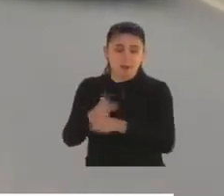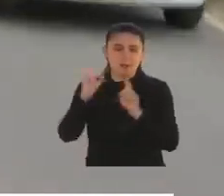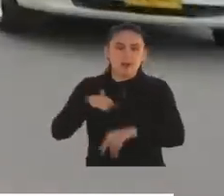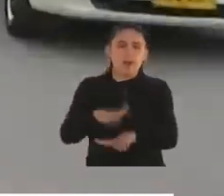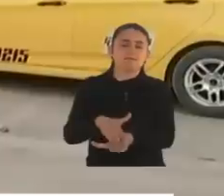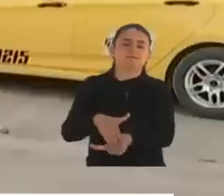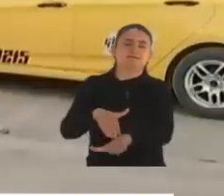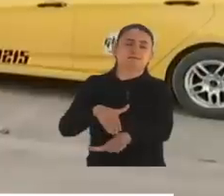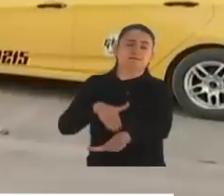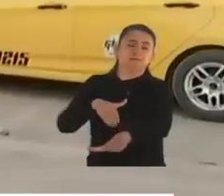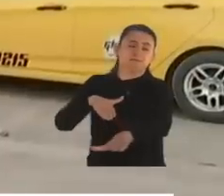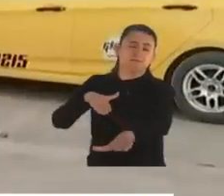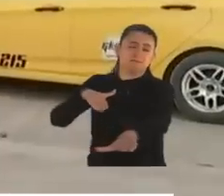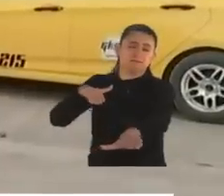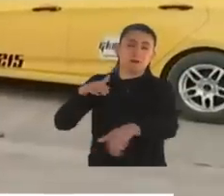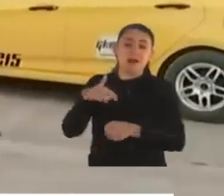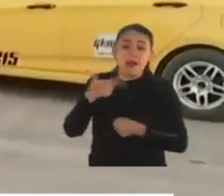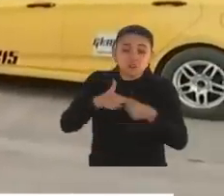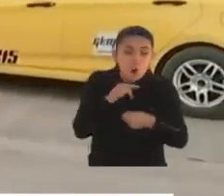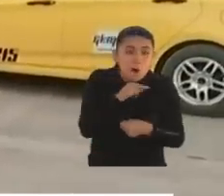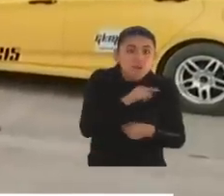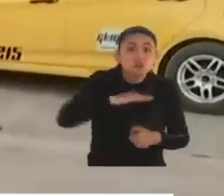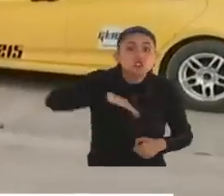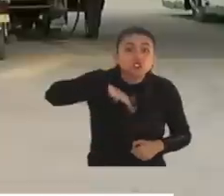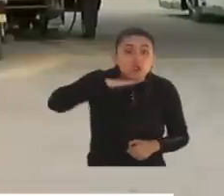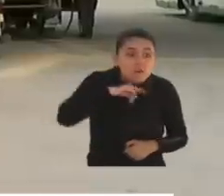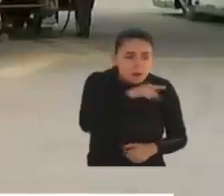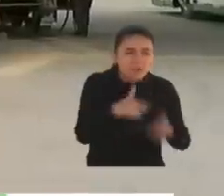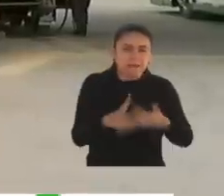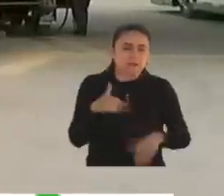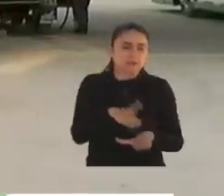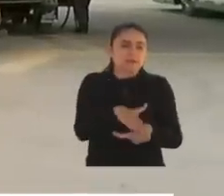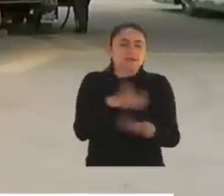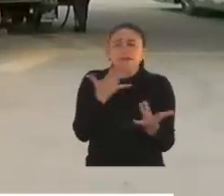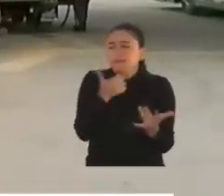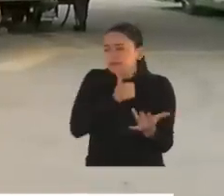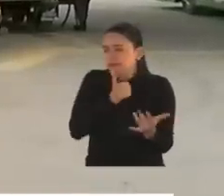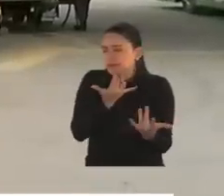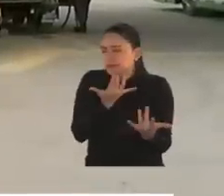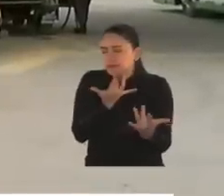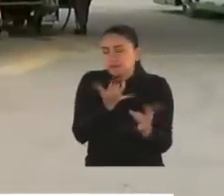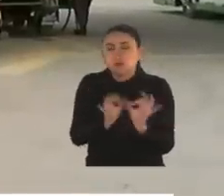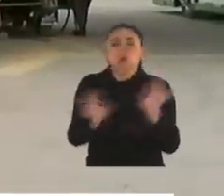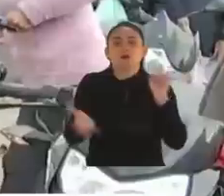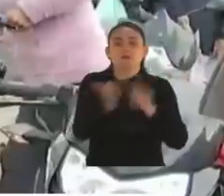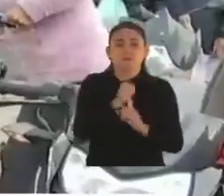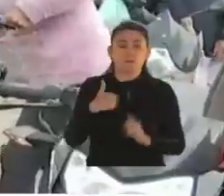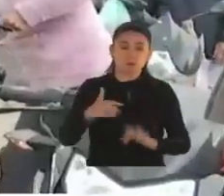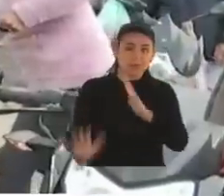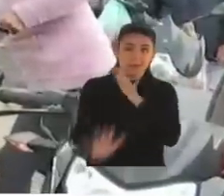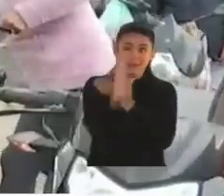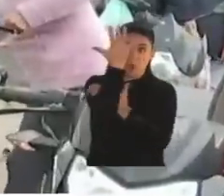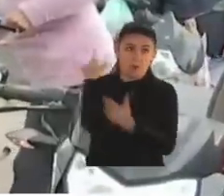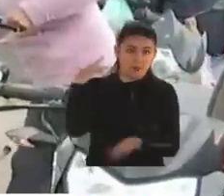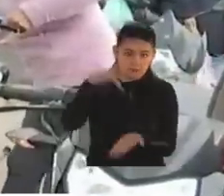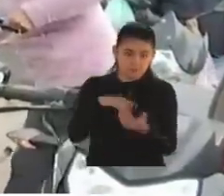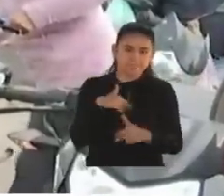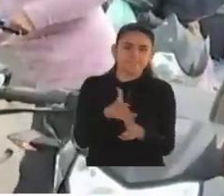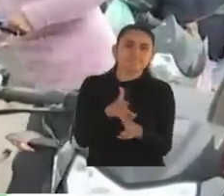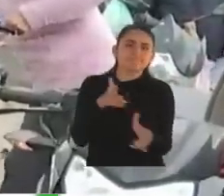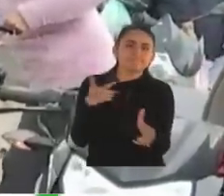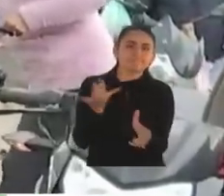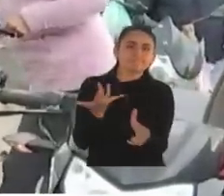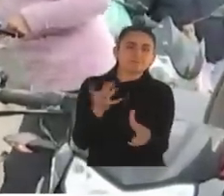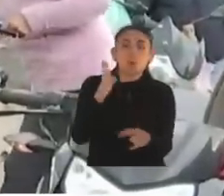tediosas jornadas de espera en las pocas estaciones de servicio para adquirir algo de gasolina y ACPM. Venir de las 5 de la mañana a servir aquí para